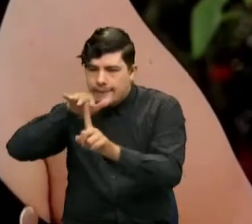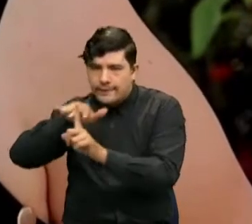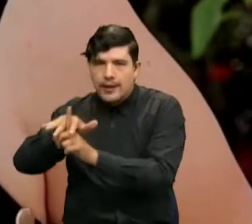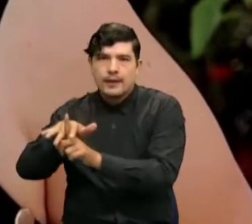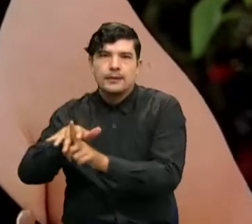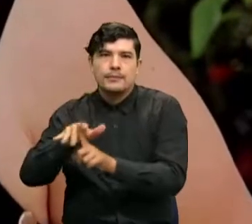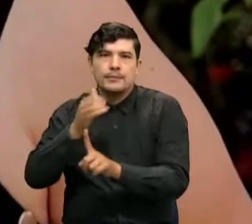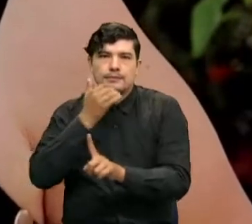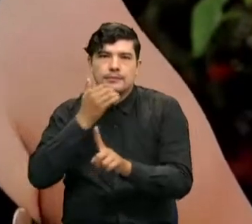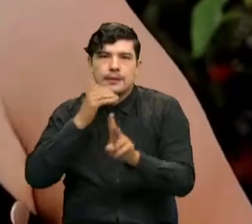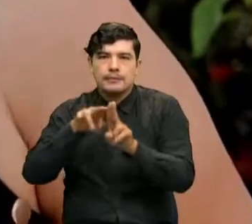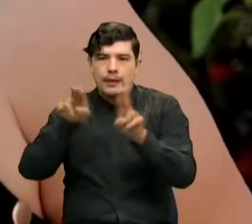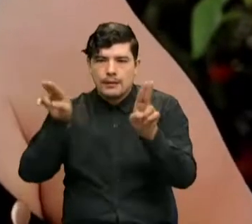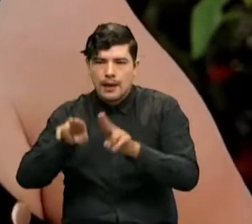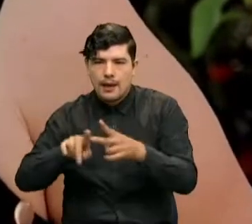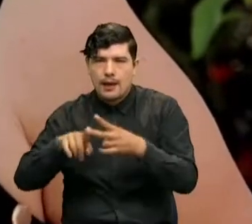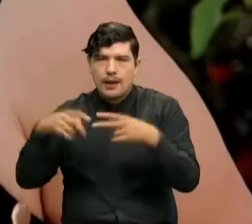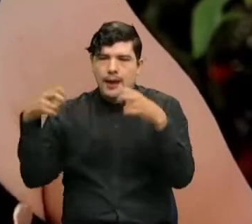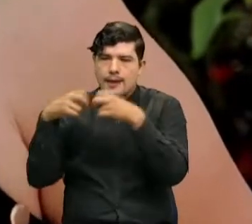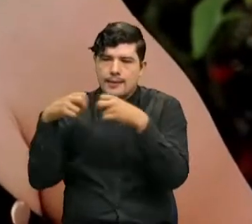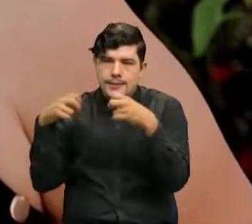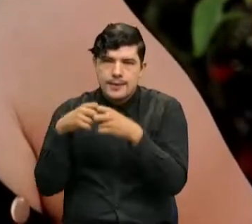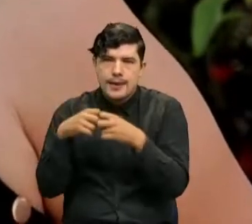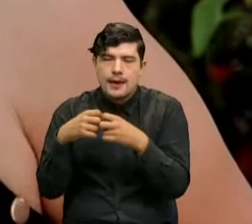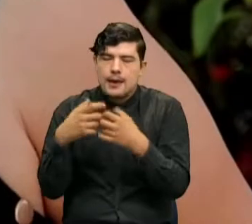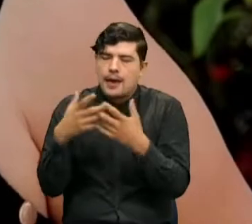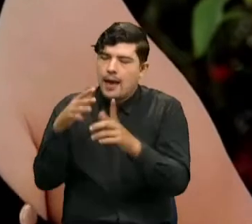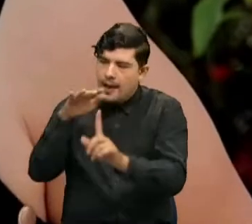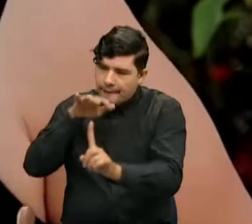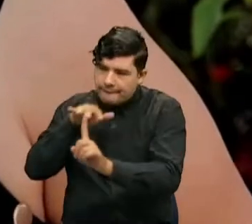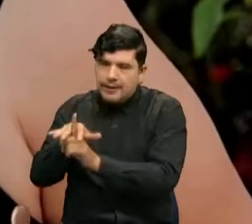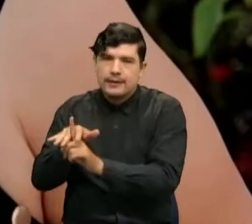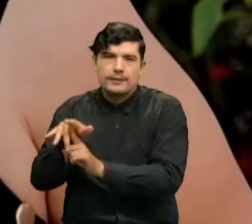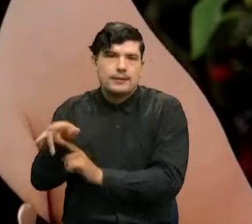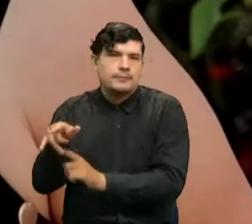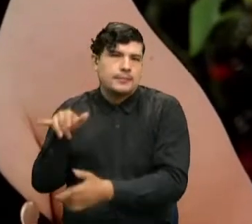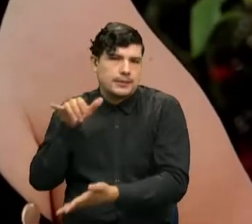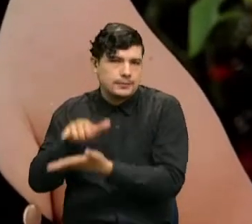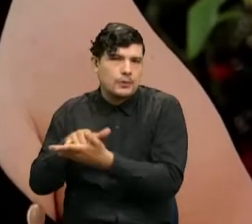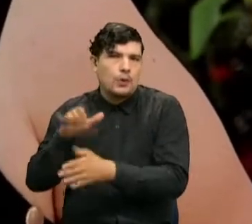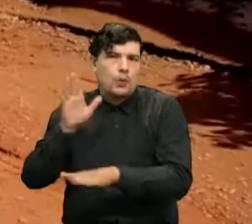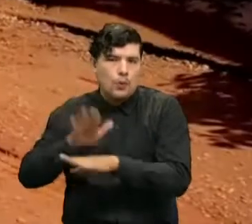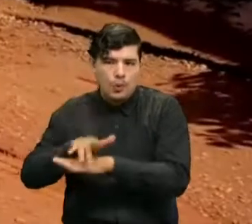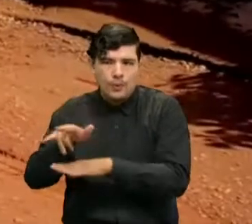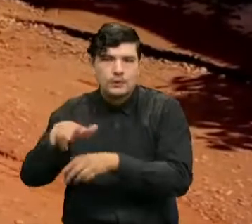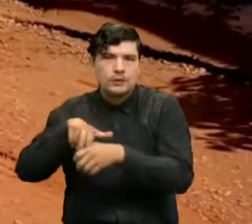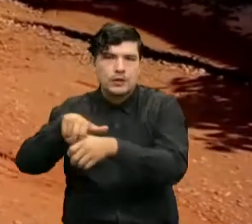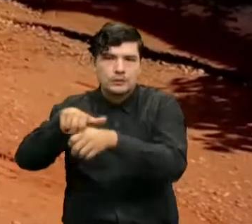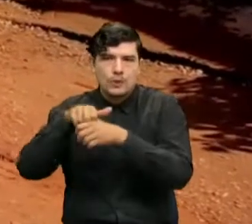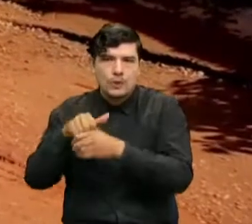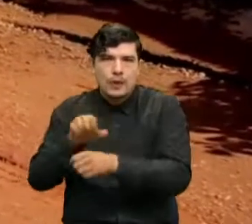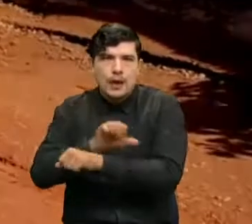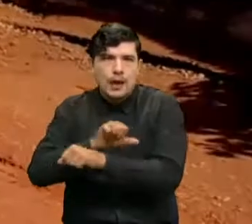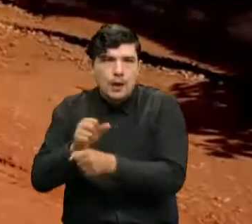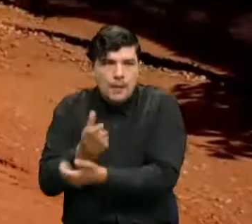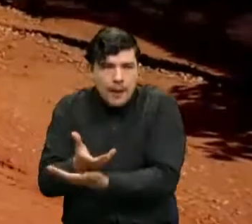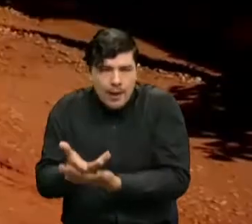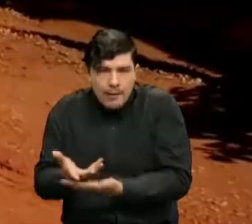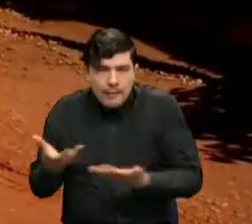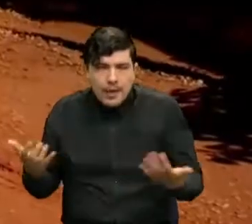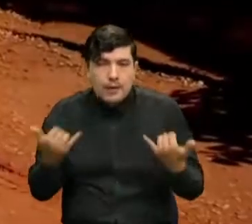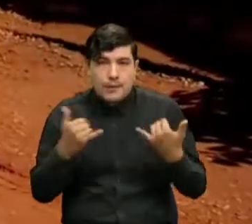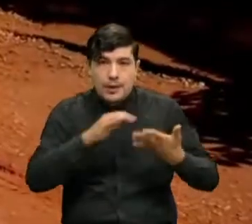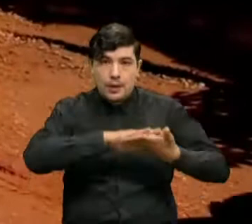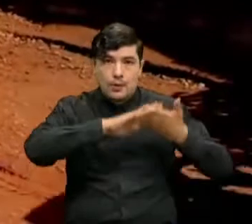la del internet, la de la luz, entonces también nos están perjudicando por este motivo. ¿Pero cuál es el llamado de la comunidad